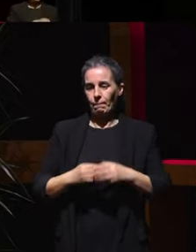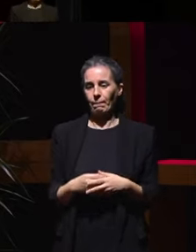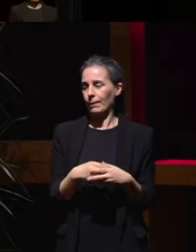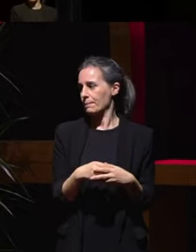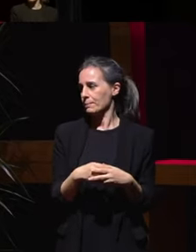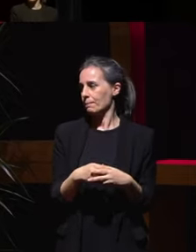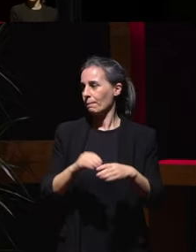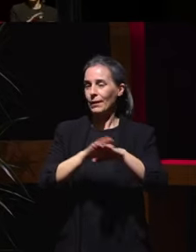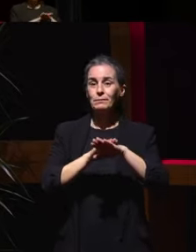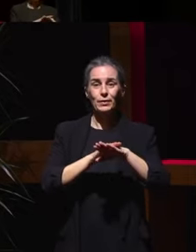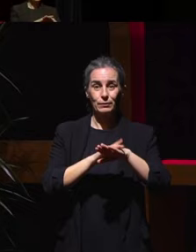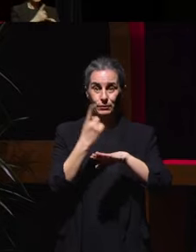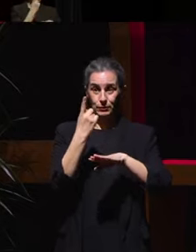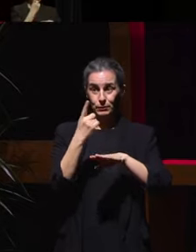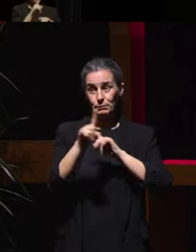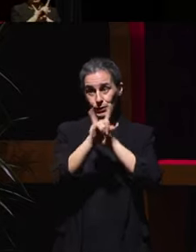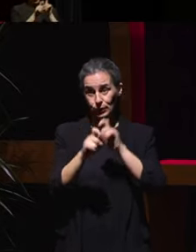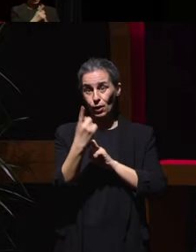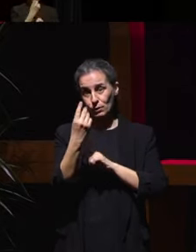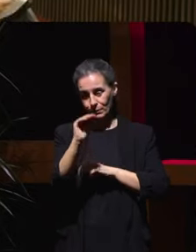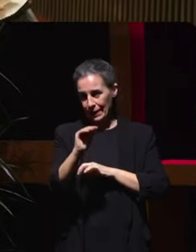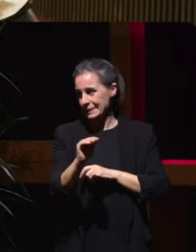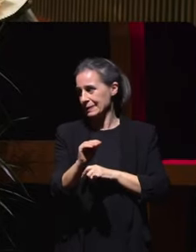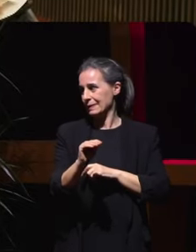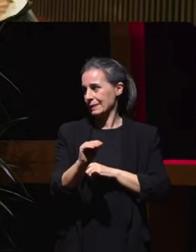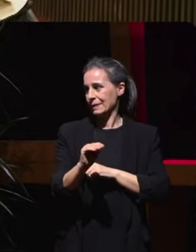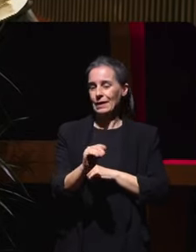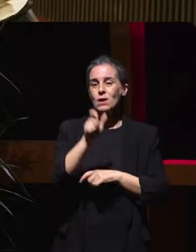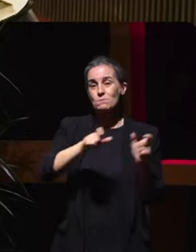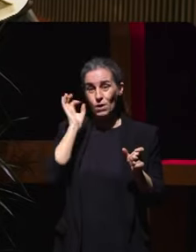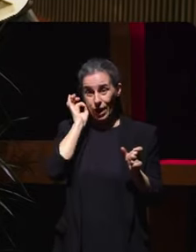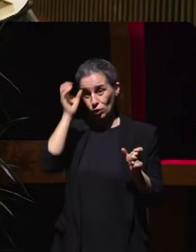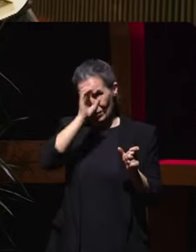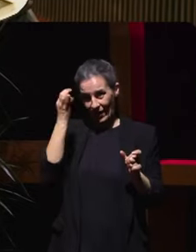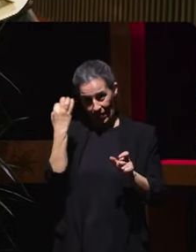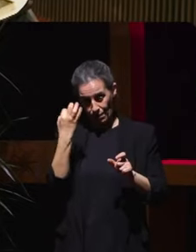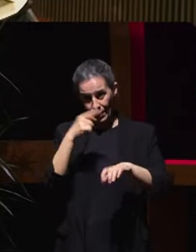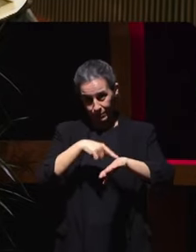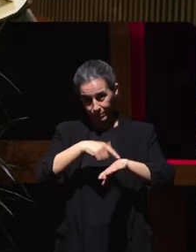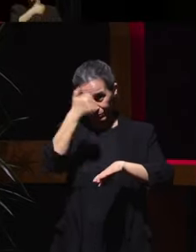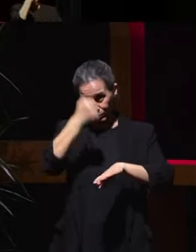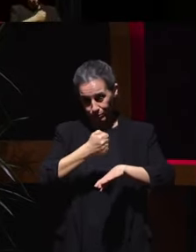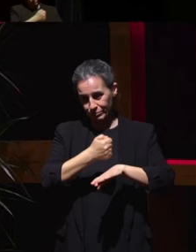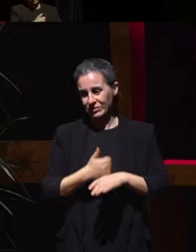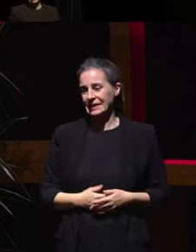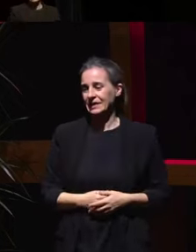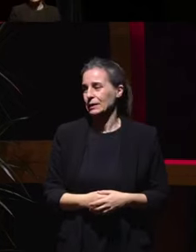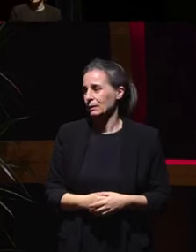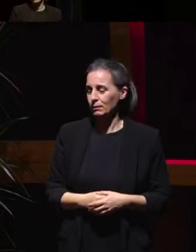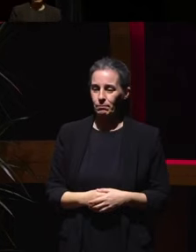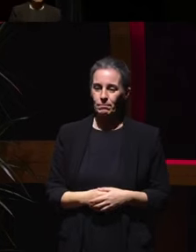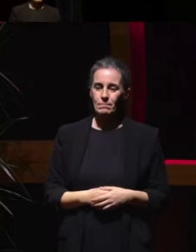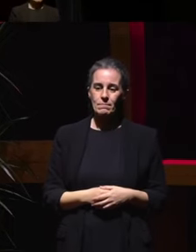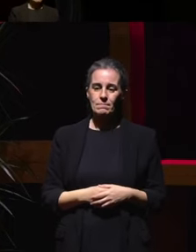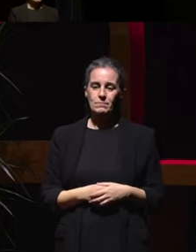Mary. Vale, una. Sí, pero la última, las mujeres, perdón, que opinan son puntuales. Me dijo fuera que me tenía que hacer una pregunta, si no me la hace va a